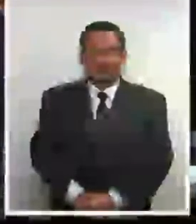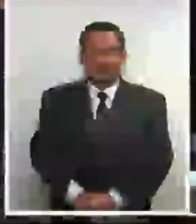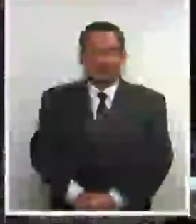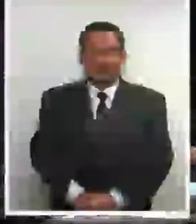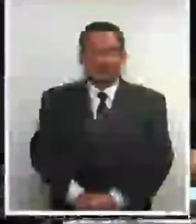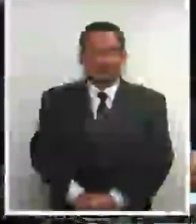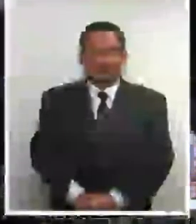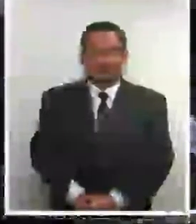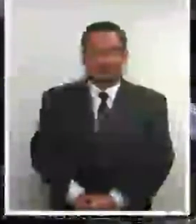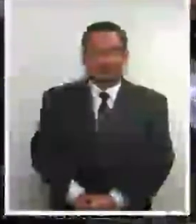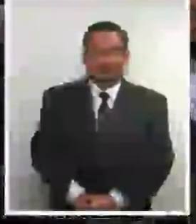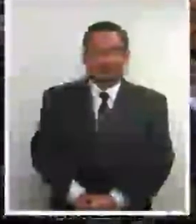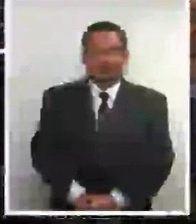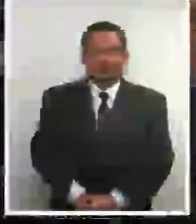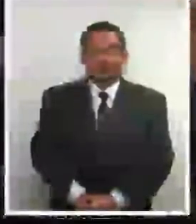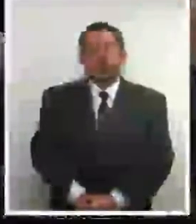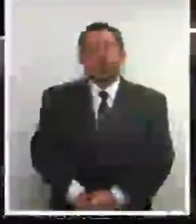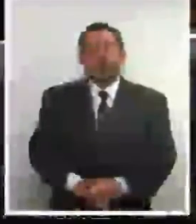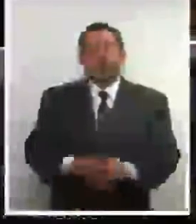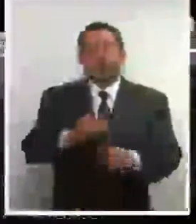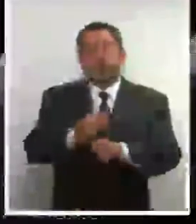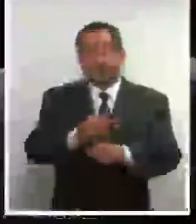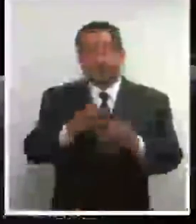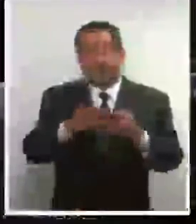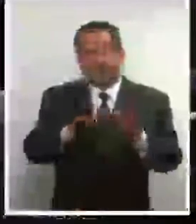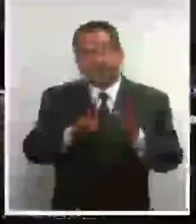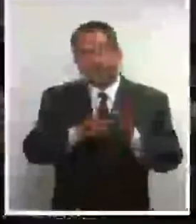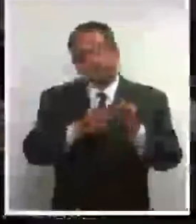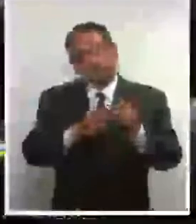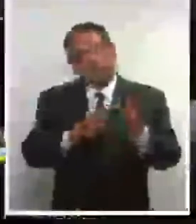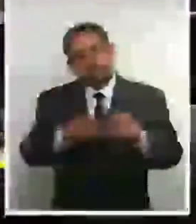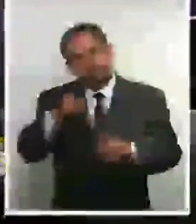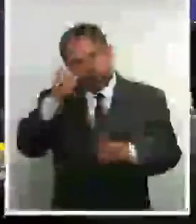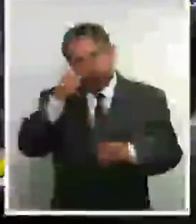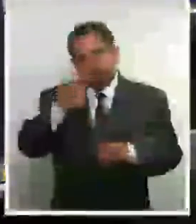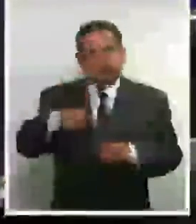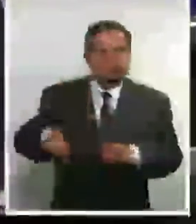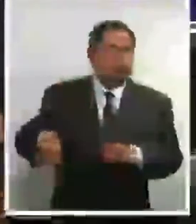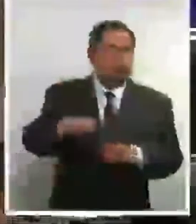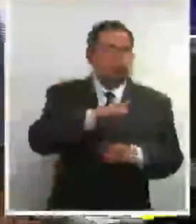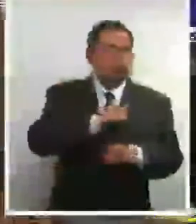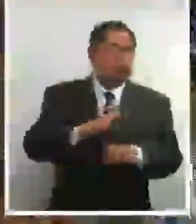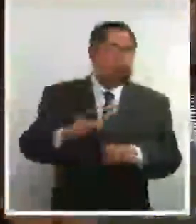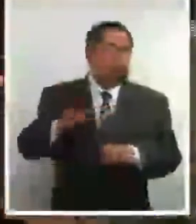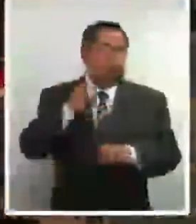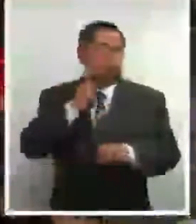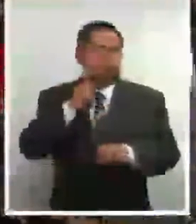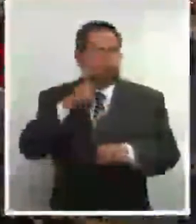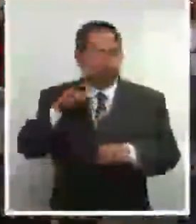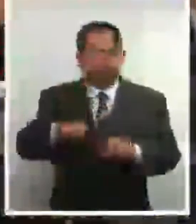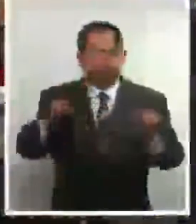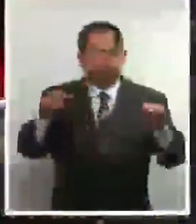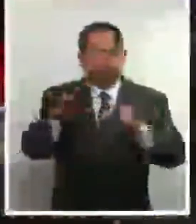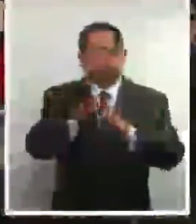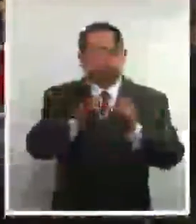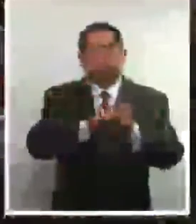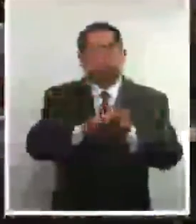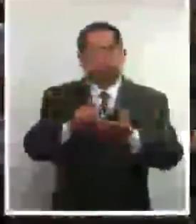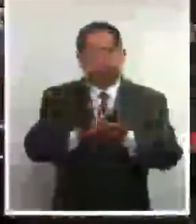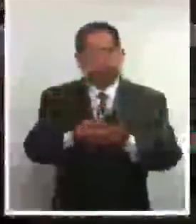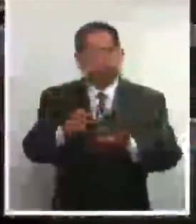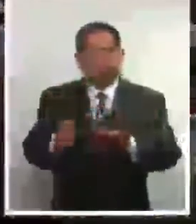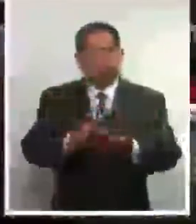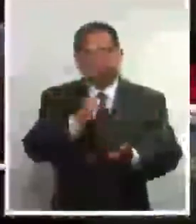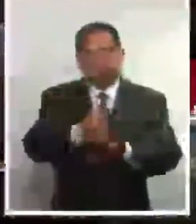Bueno, pues en estos momentos se abre de nuevo el tablero electrónico para que los legisladores de esta Asamblea Constituyente de la Ciudad